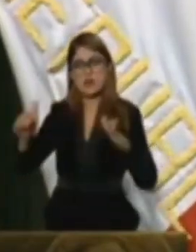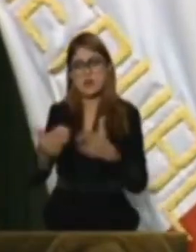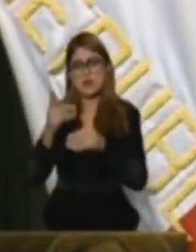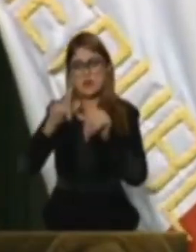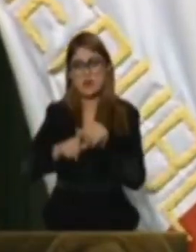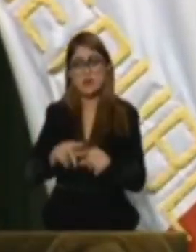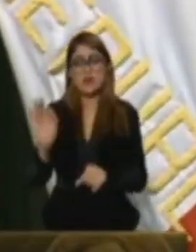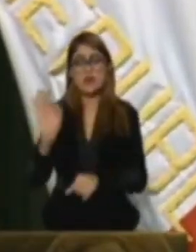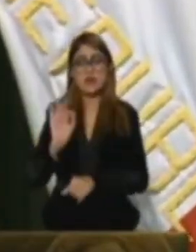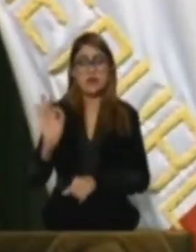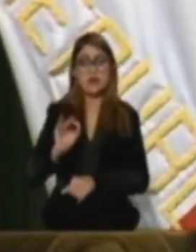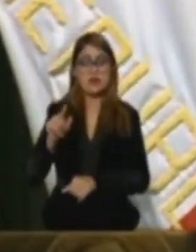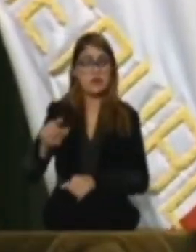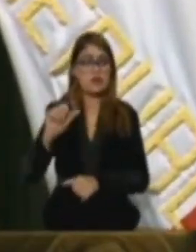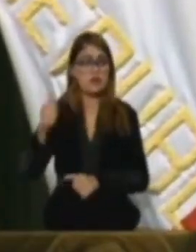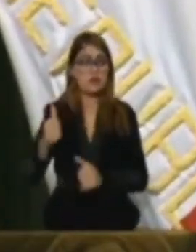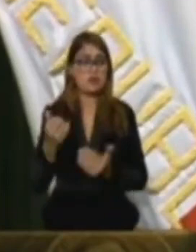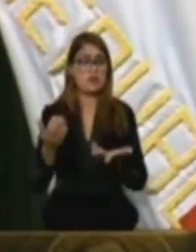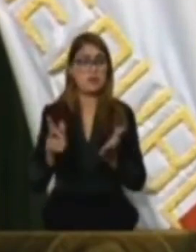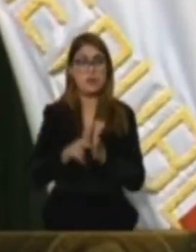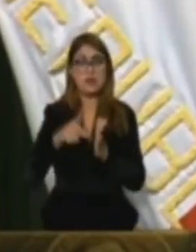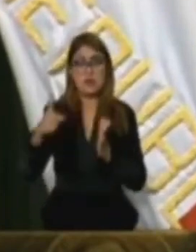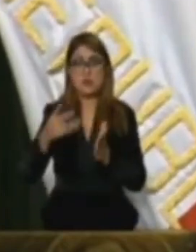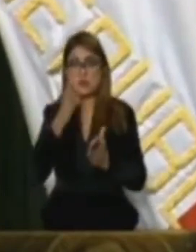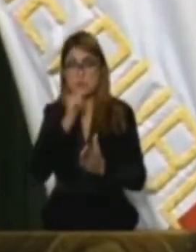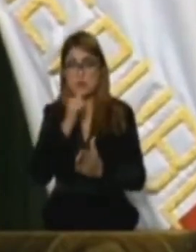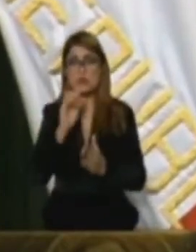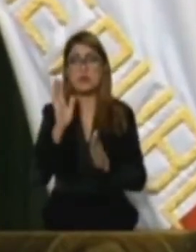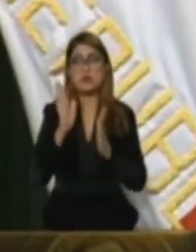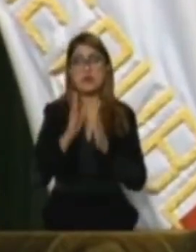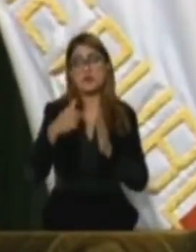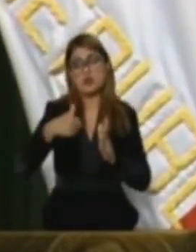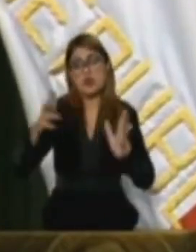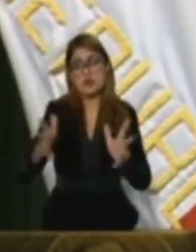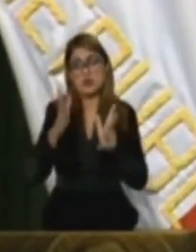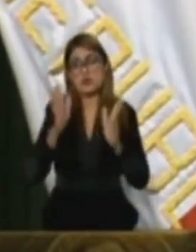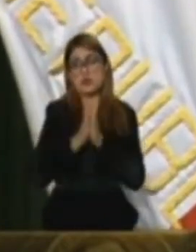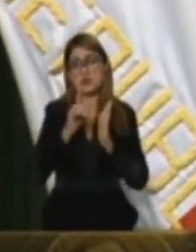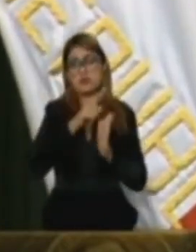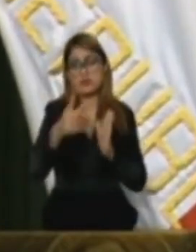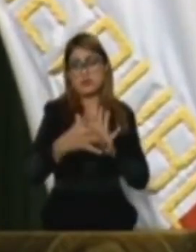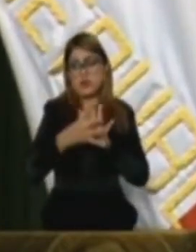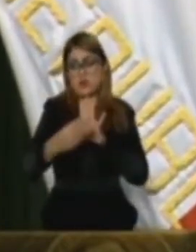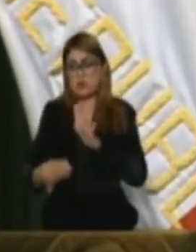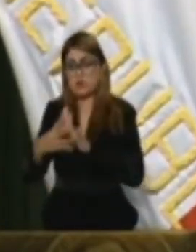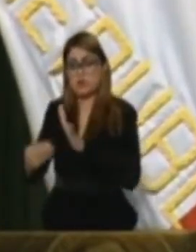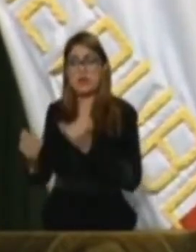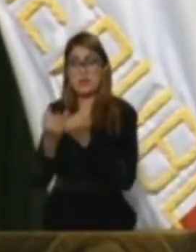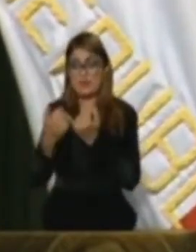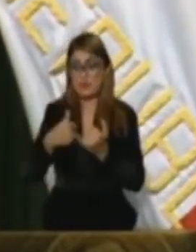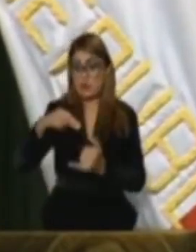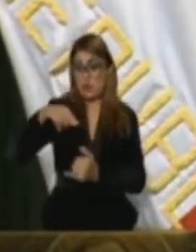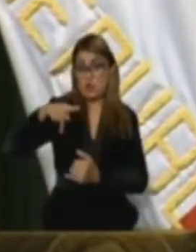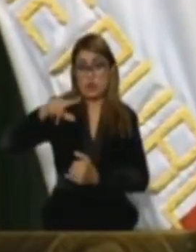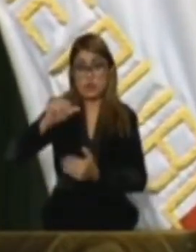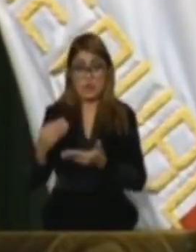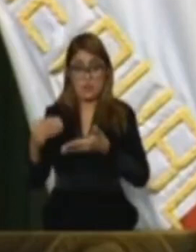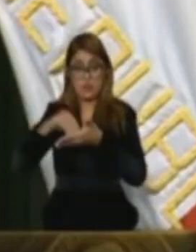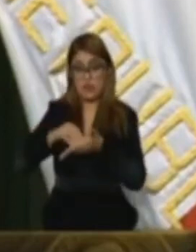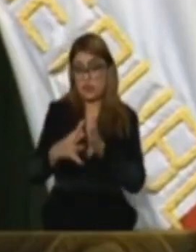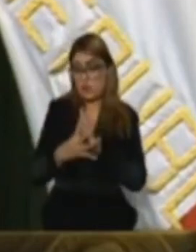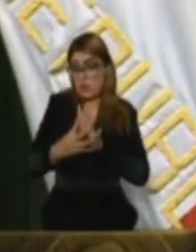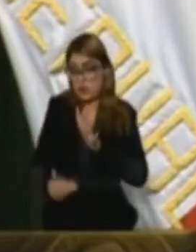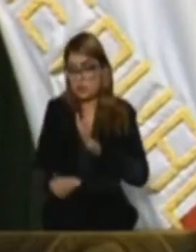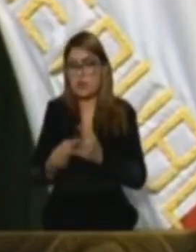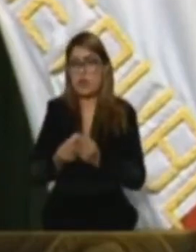imprenta, recomiendo a todo aquel que lo lea, saque 5 o más copias insertando también esta nota y las distribuya a sus amigos y